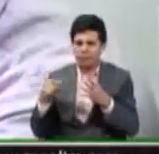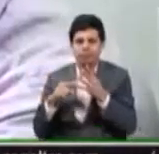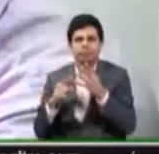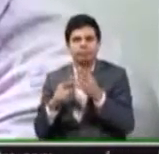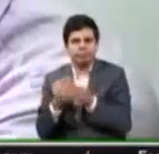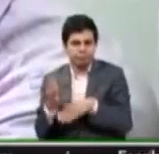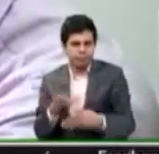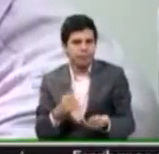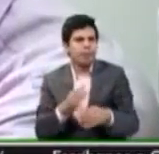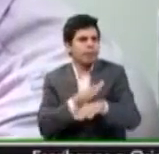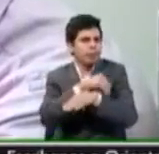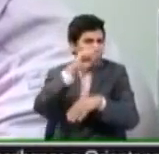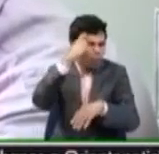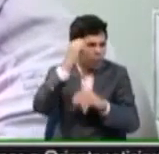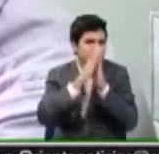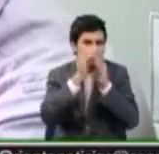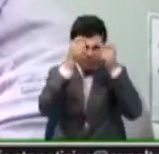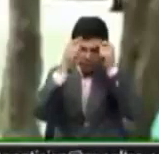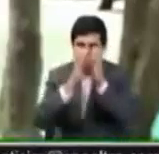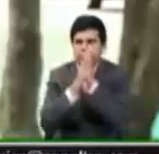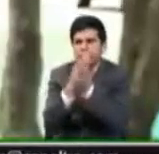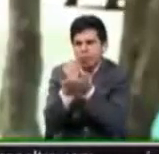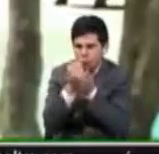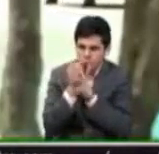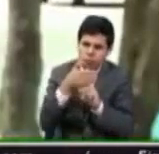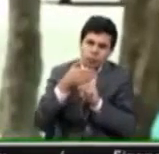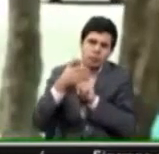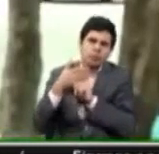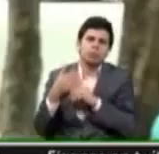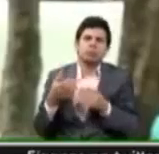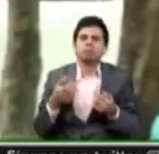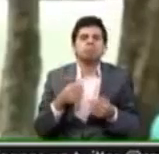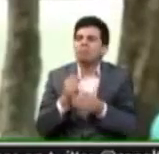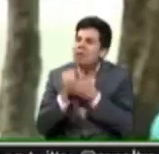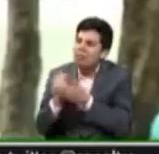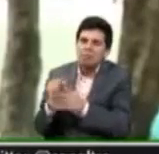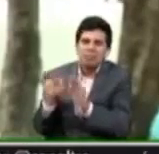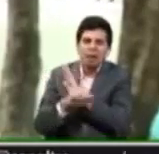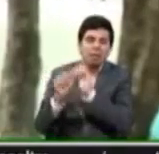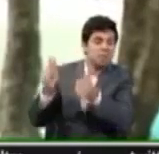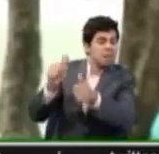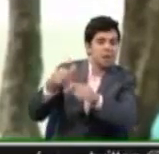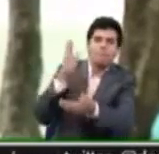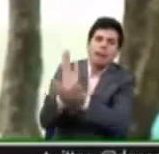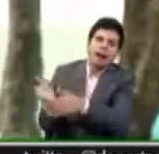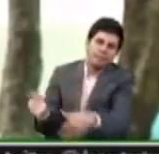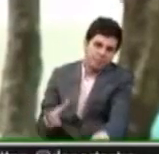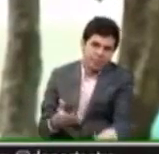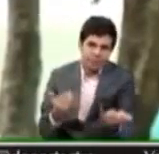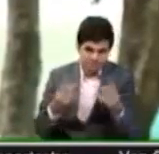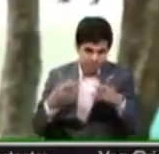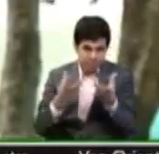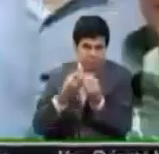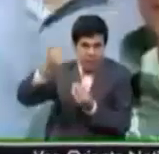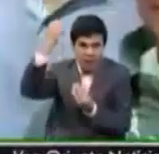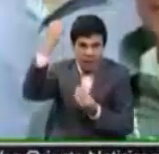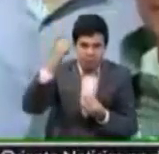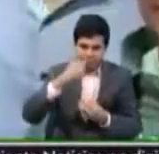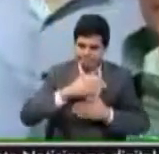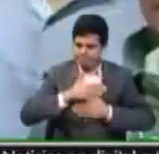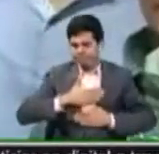también al Estado. Pues esto es lo que repudian en ese momento los sindicalistas de Norte de Santander.